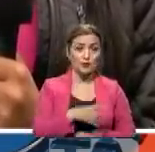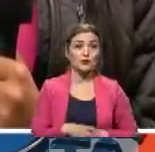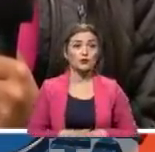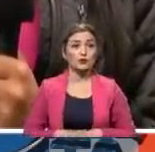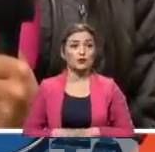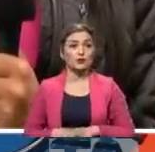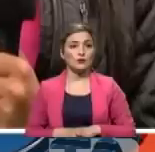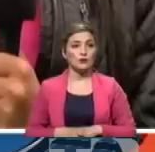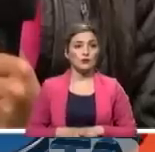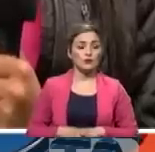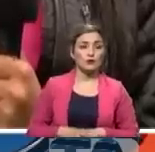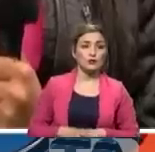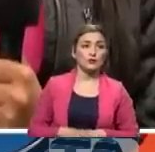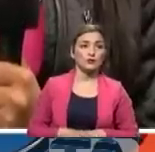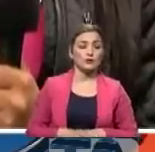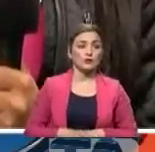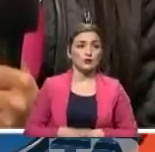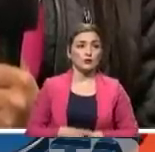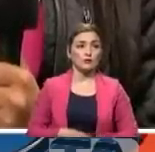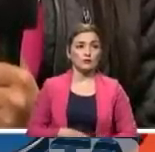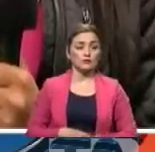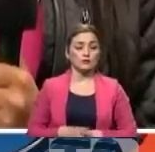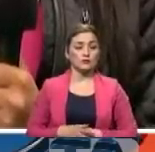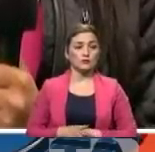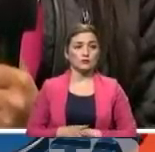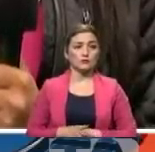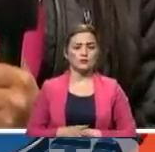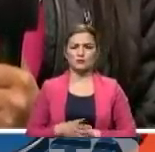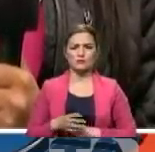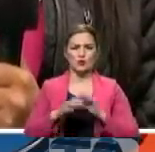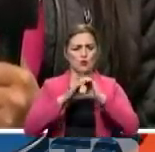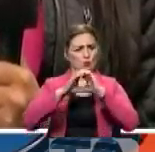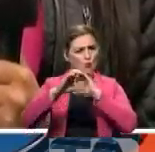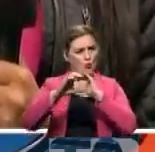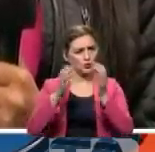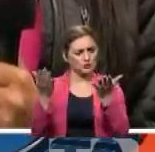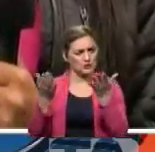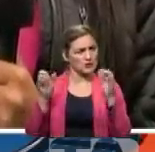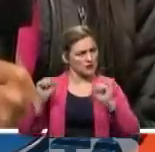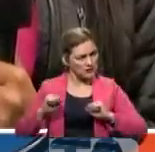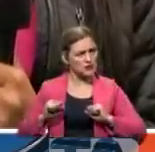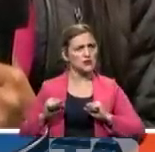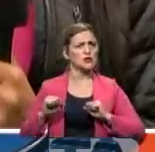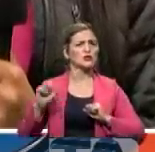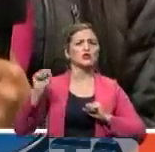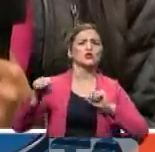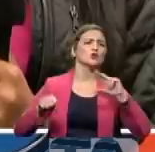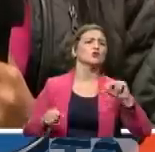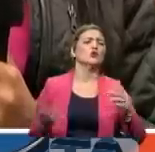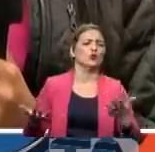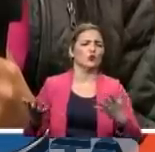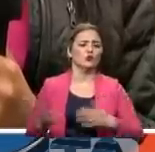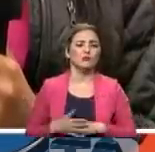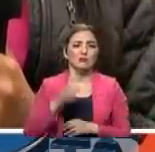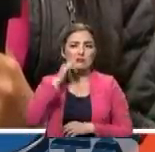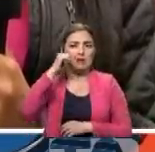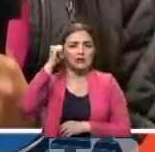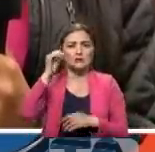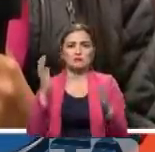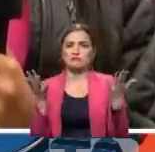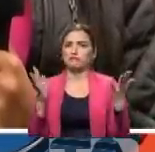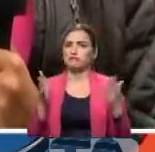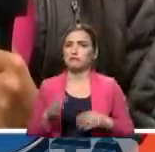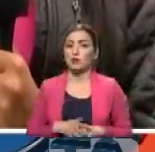quisiéramos preguntarte también si has visto la presencia de autobuses de servicio de transporte público, ya que el día de ayer manifestaron